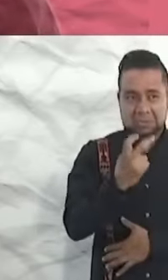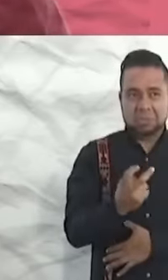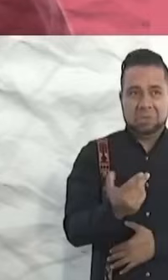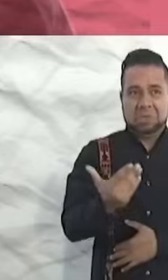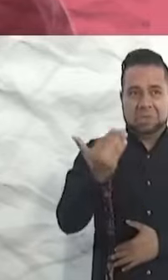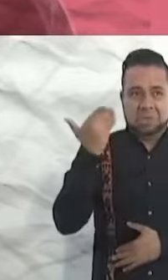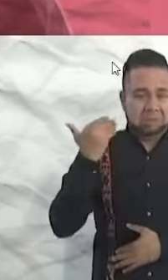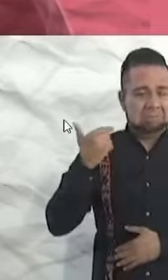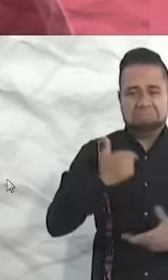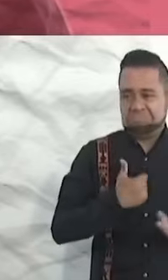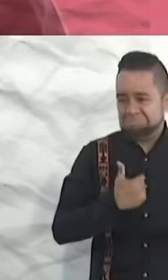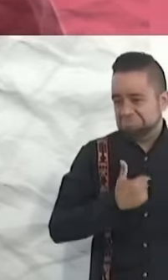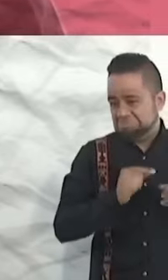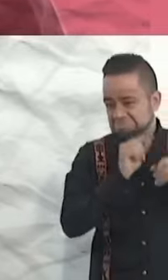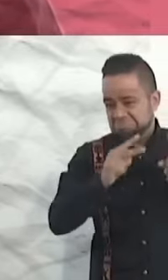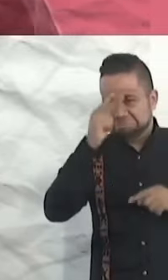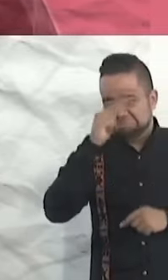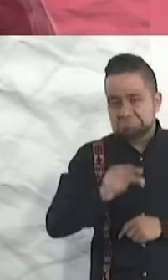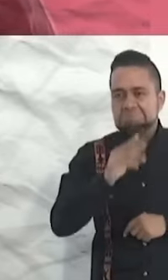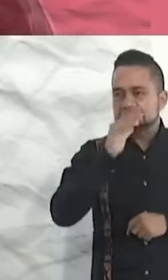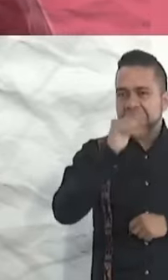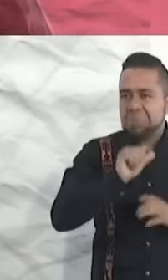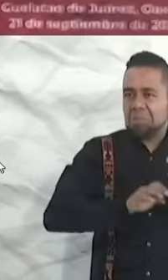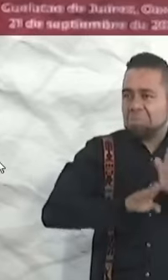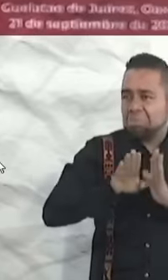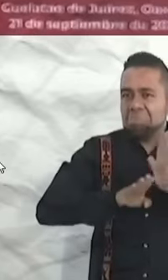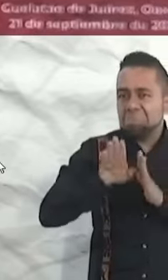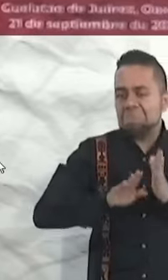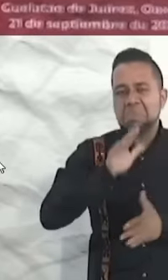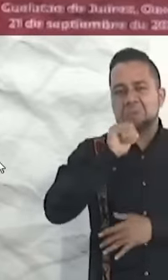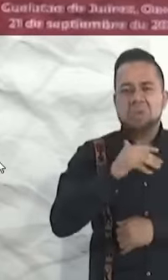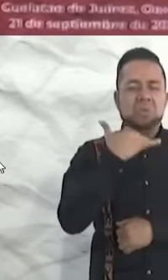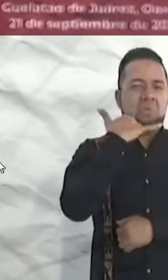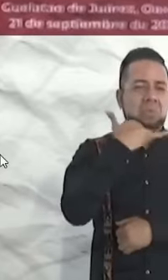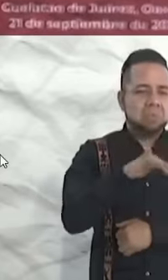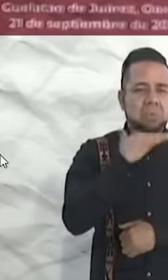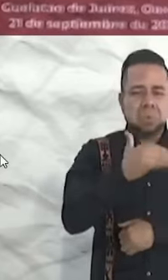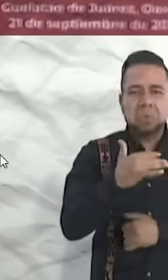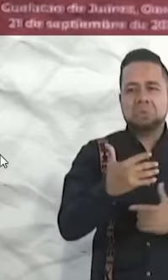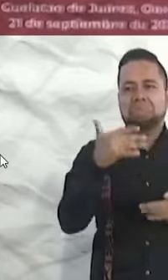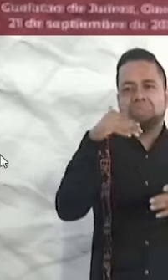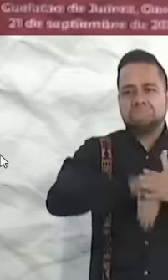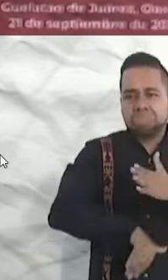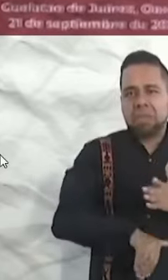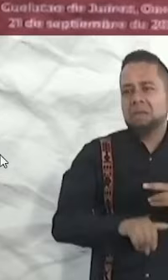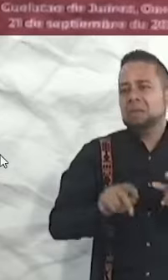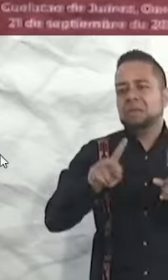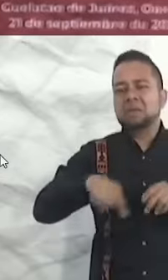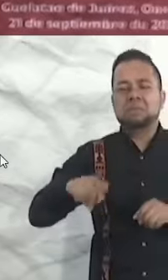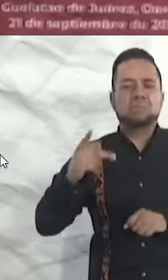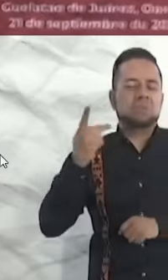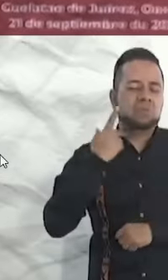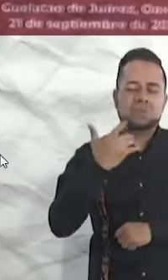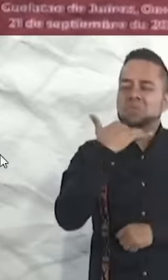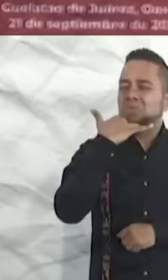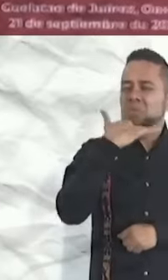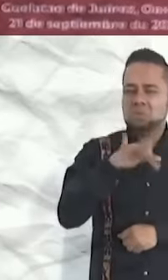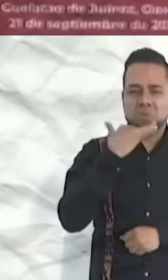impedía que México saliera adelante. La el robo. Corrupción, claro, política. Sí. Si no